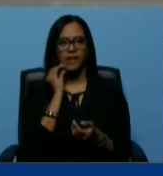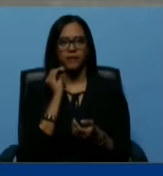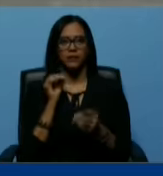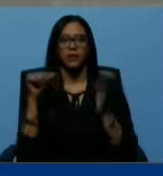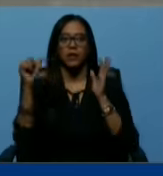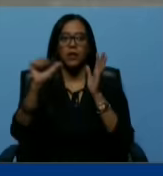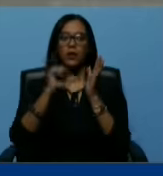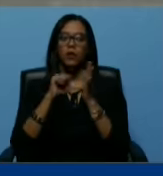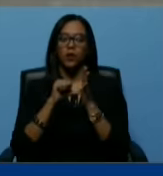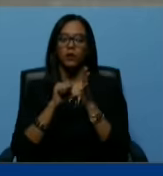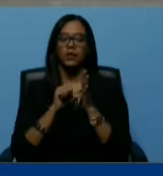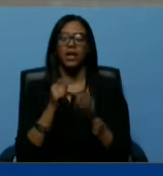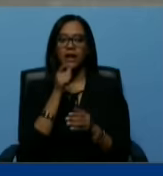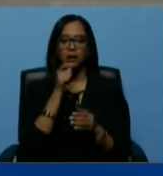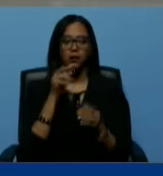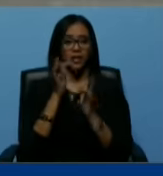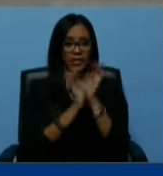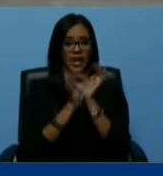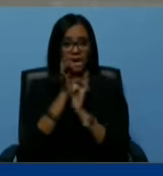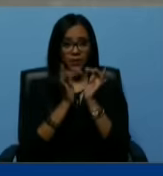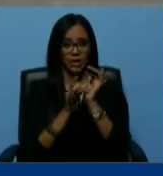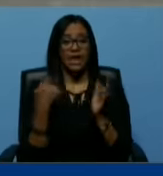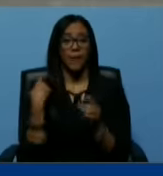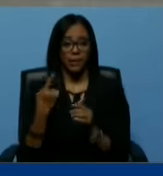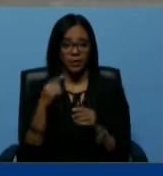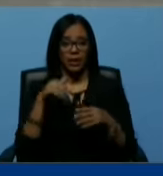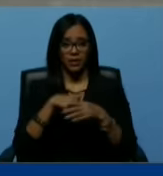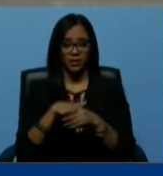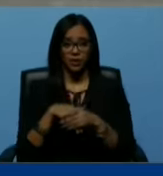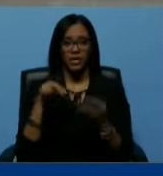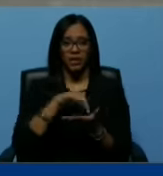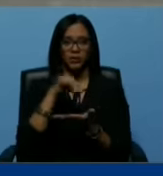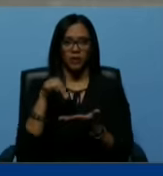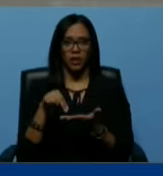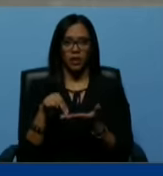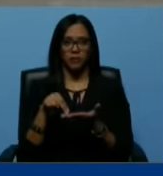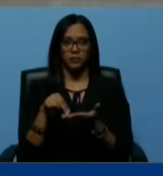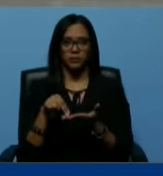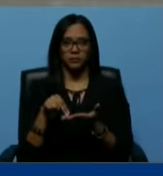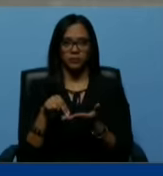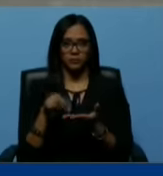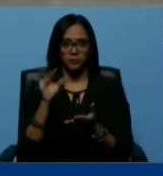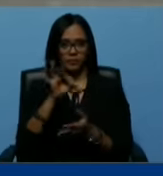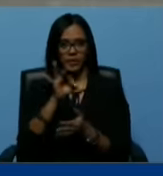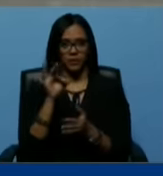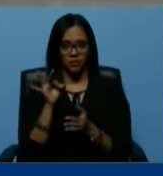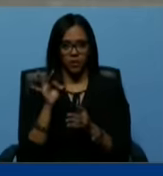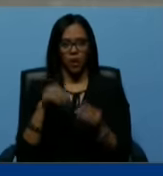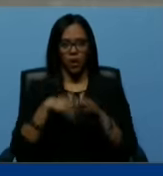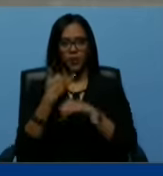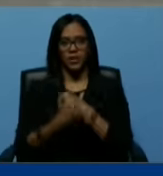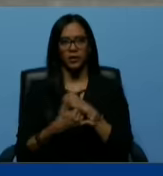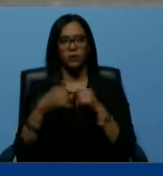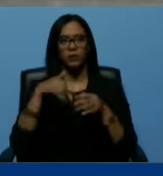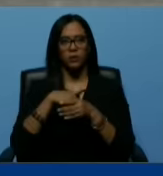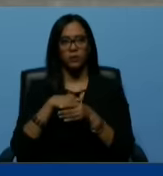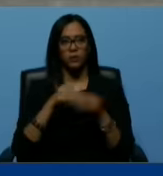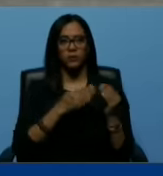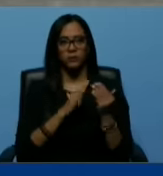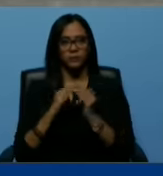la consulta de abril, la primera consulta, la primera elección nacional, para seleccionar los proyectos con el voto de la